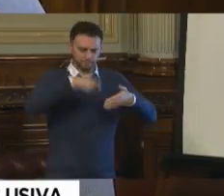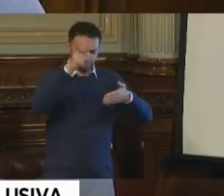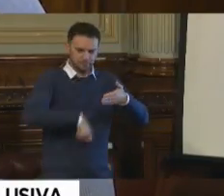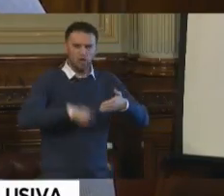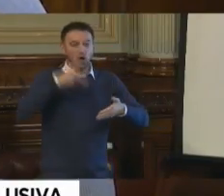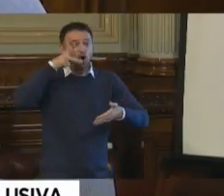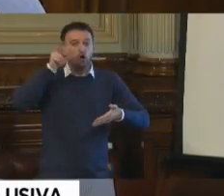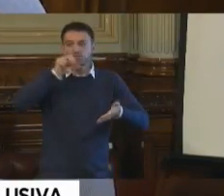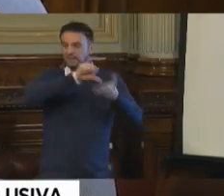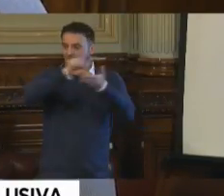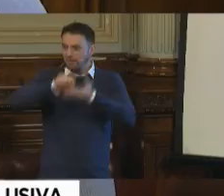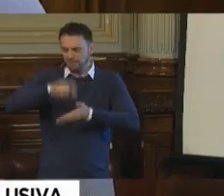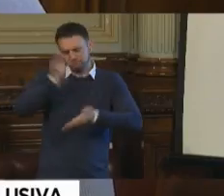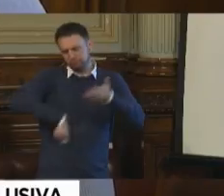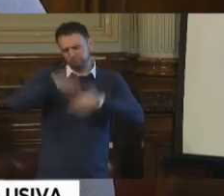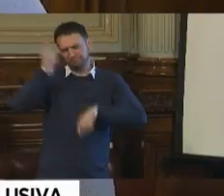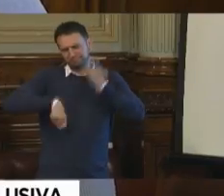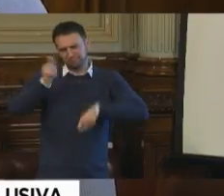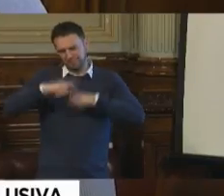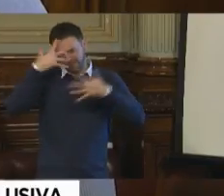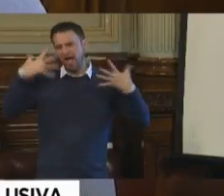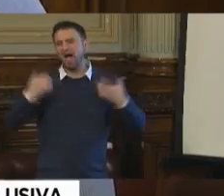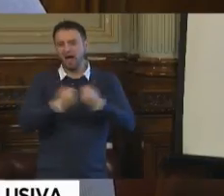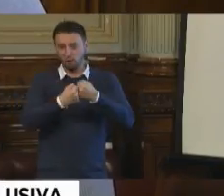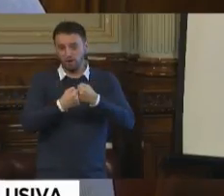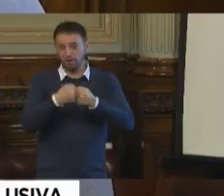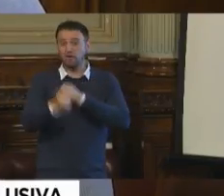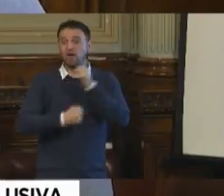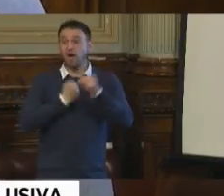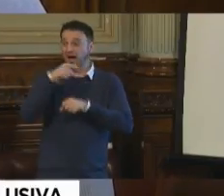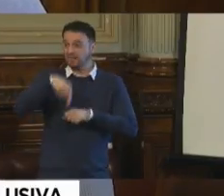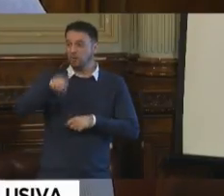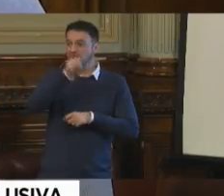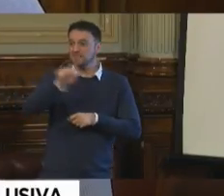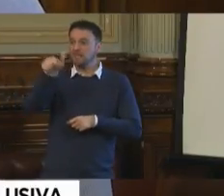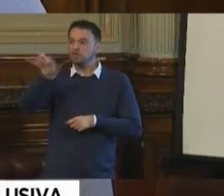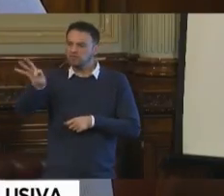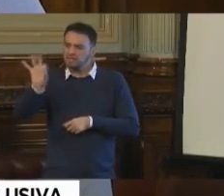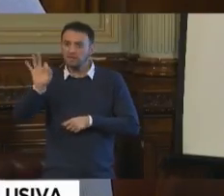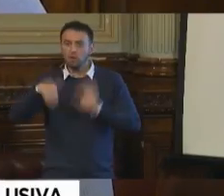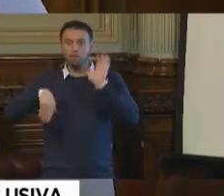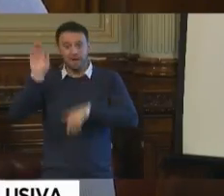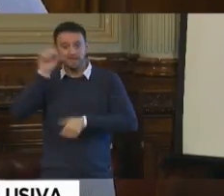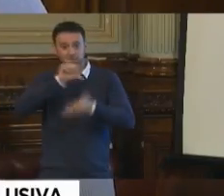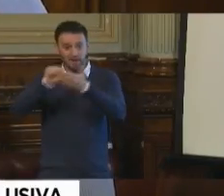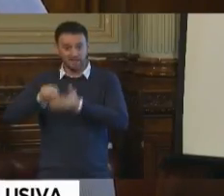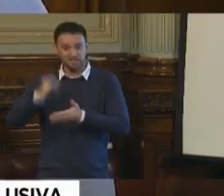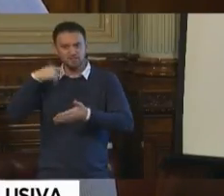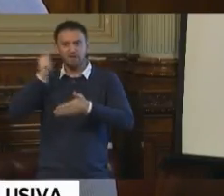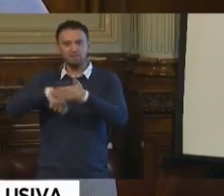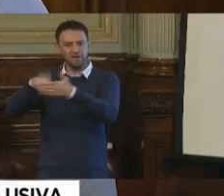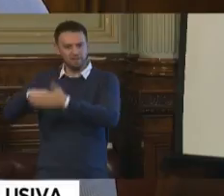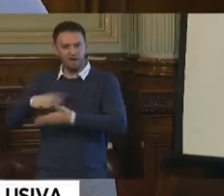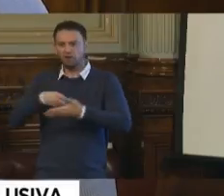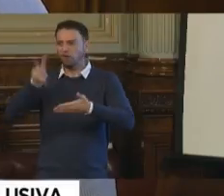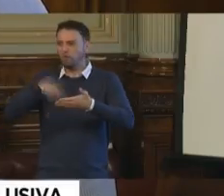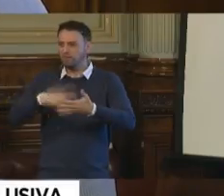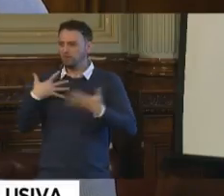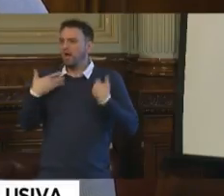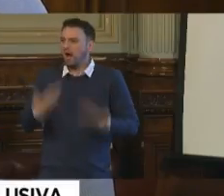firma más de 80 países firmaron la convención y hoy en día hasta alrededor de 160 algo más de 160 los que han firmado